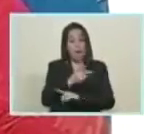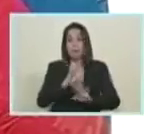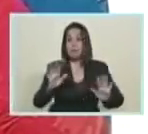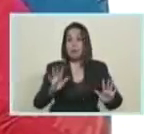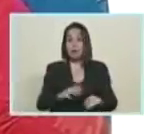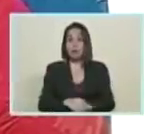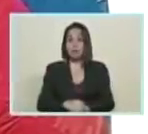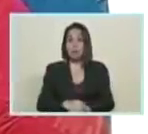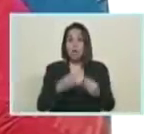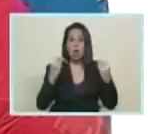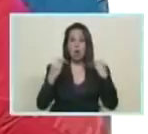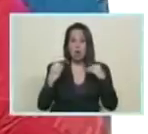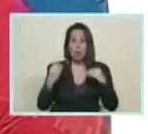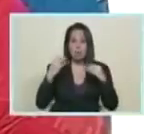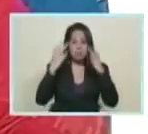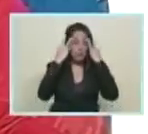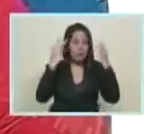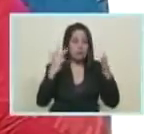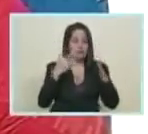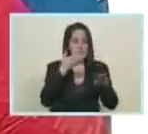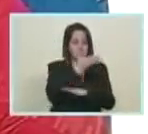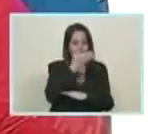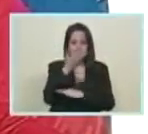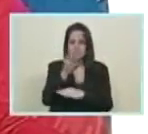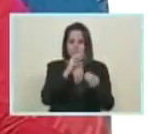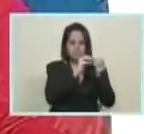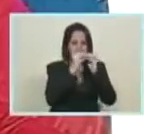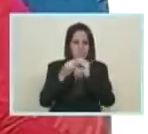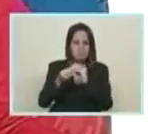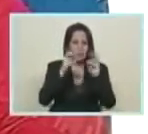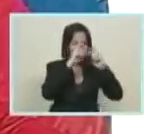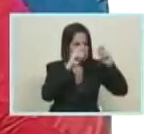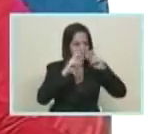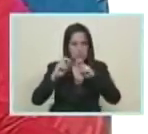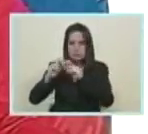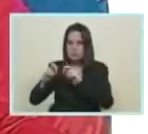a través de los organismos de inteligencia.